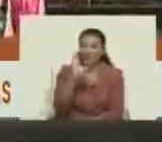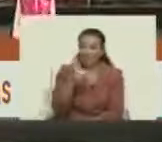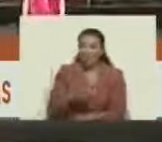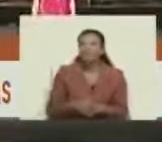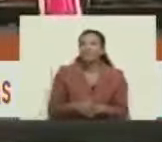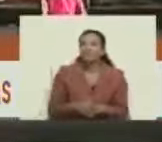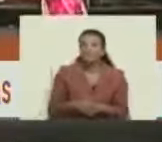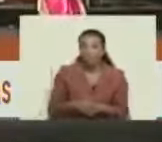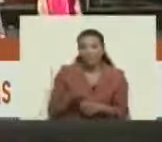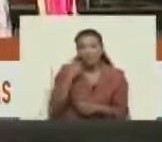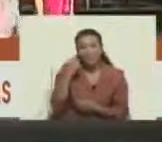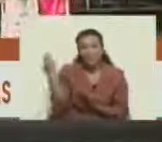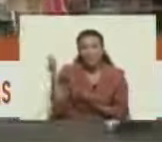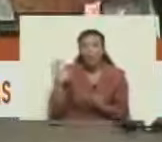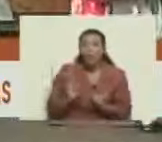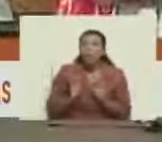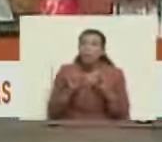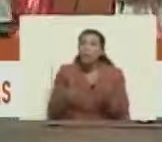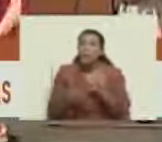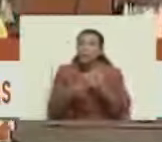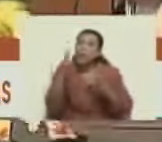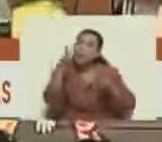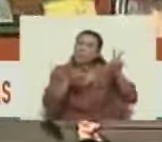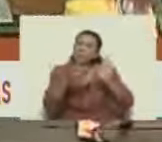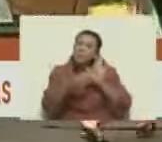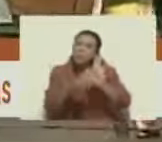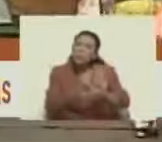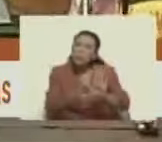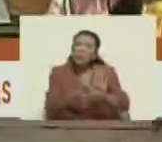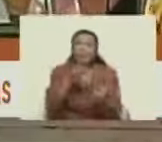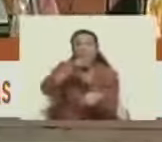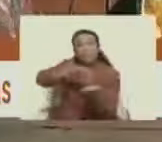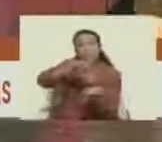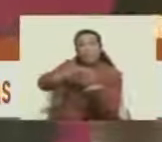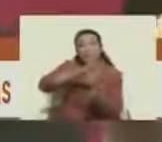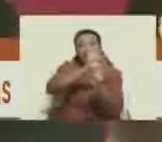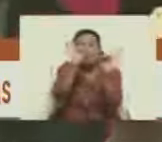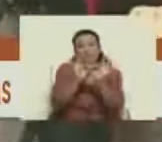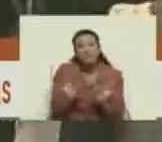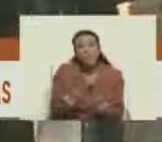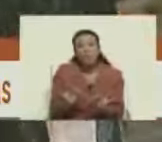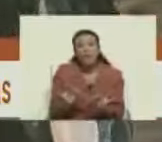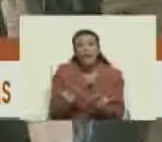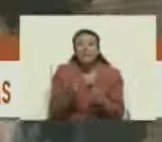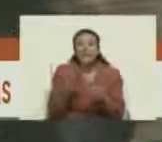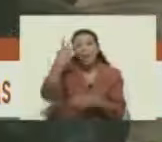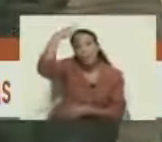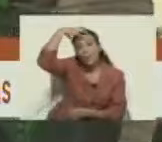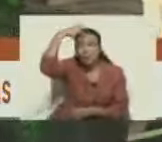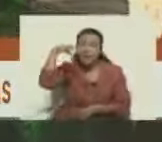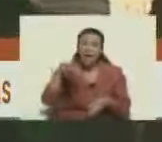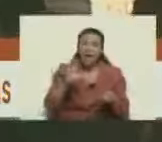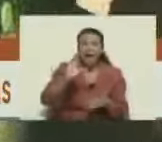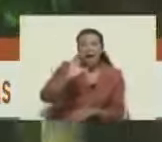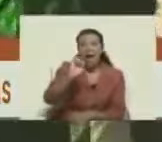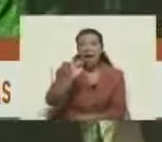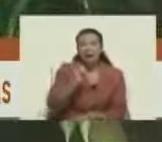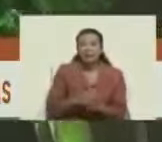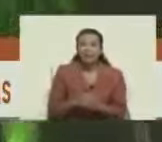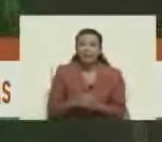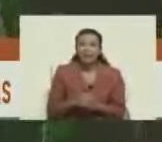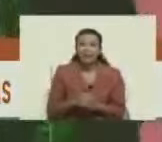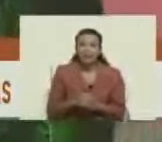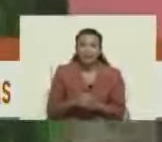Caracas. En esta oportunidad se exhibe parte de la participación de la muñeca de la candela, de